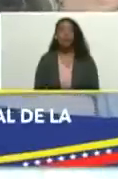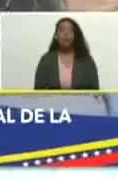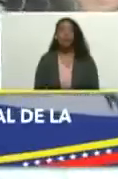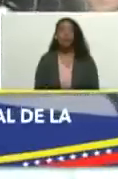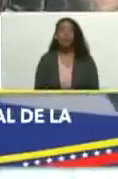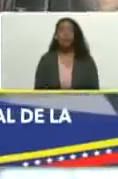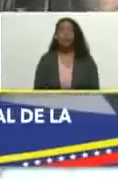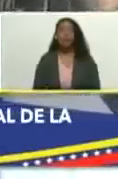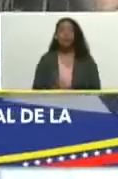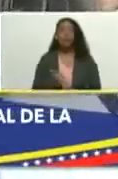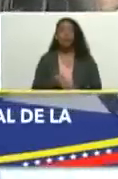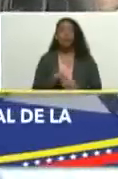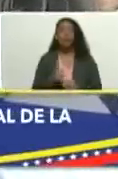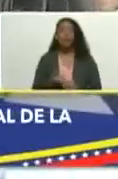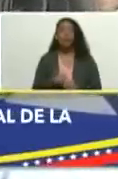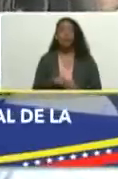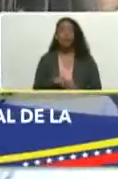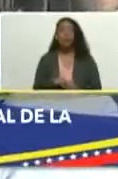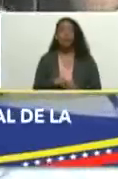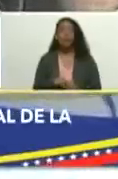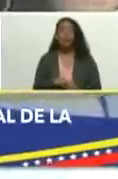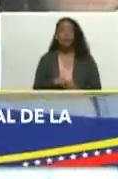homopolímero